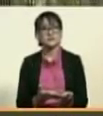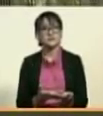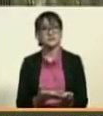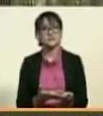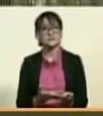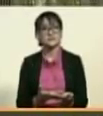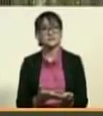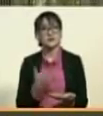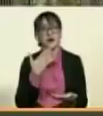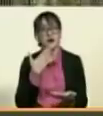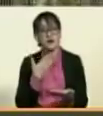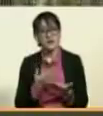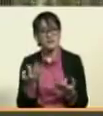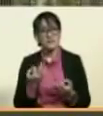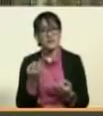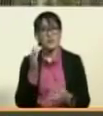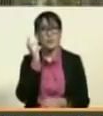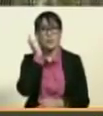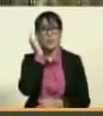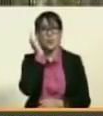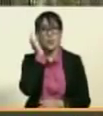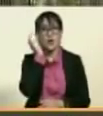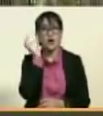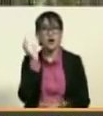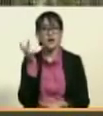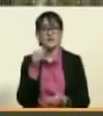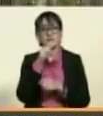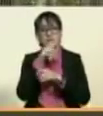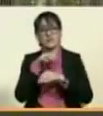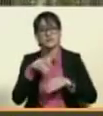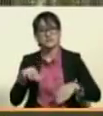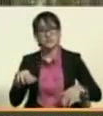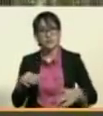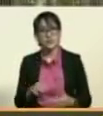Agradezco a estas mujeres que me han recibido con sus bendiciones.